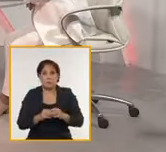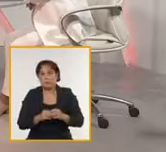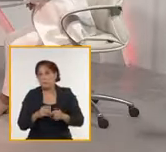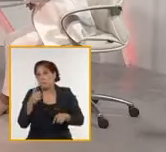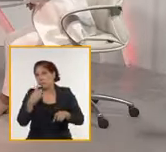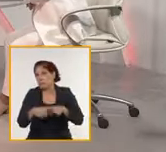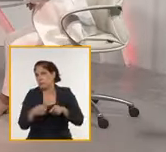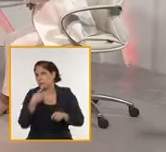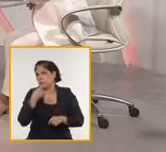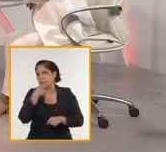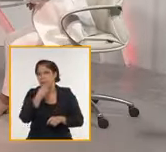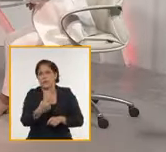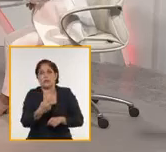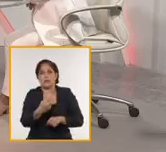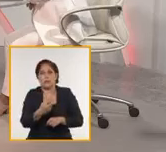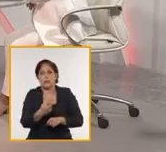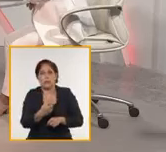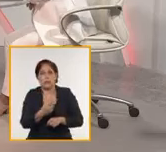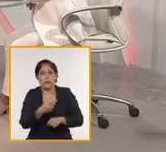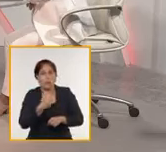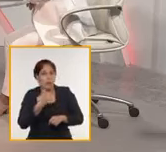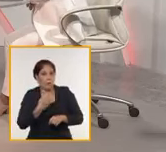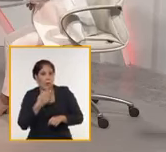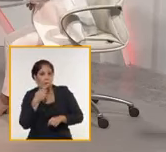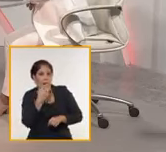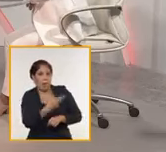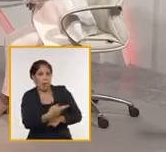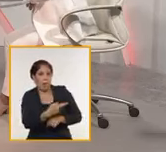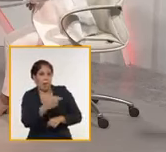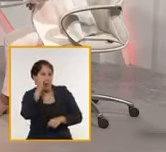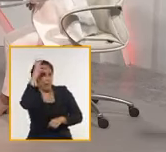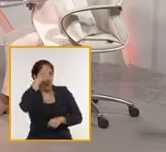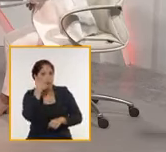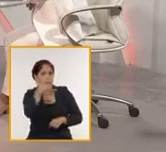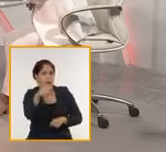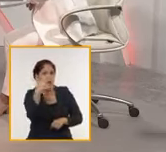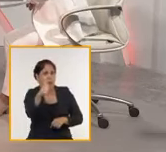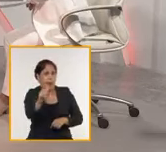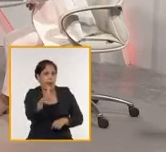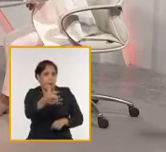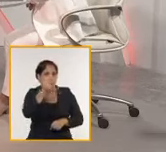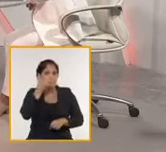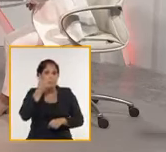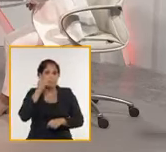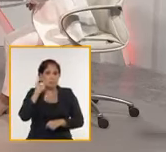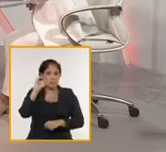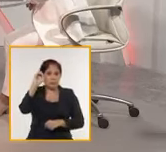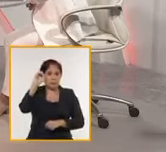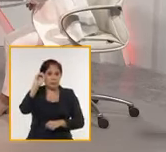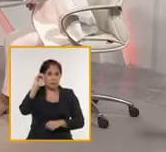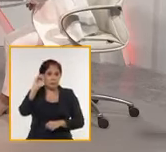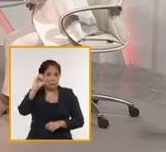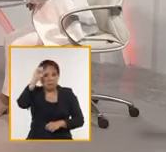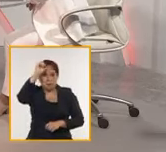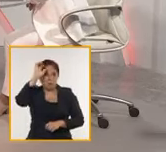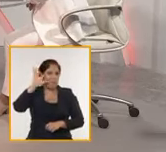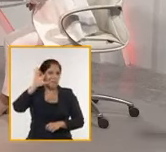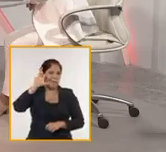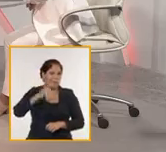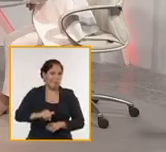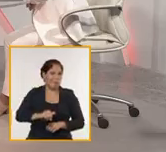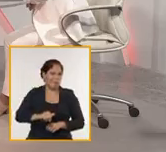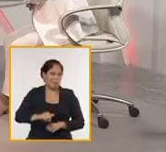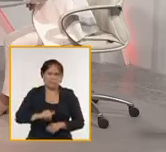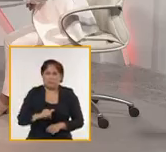que Modi no le contesta el teléfono a Trump, que ha habido intentos de una llamada y dice que está demasiado porque molesto. Es un